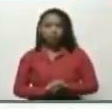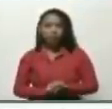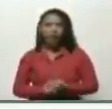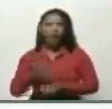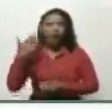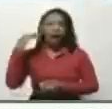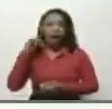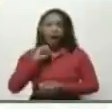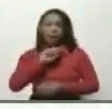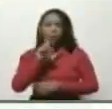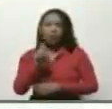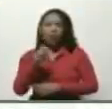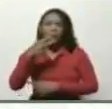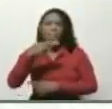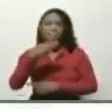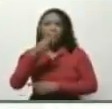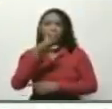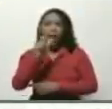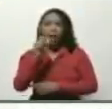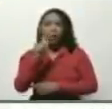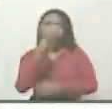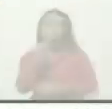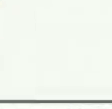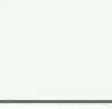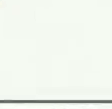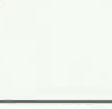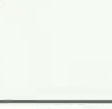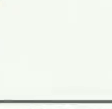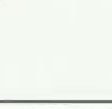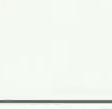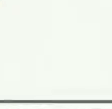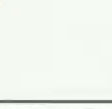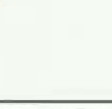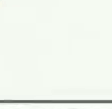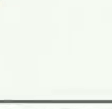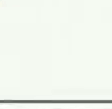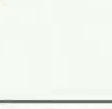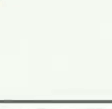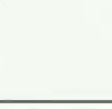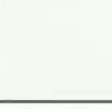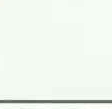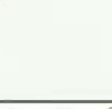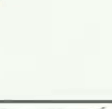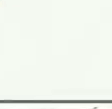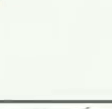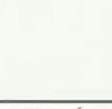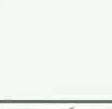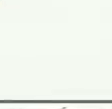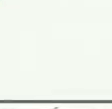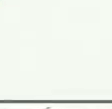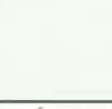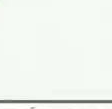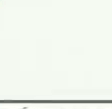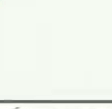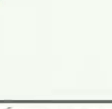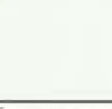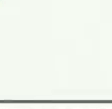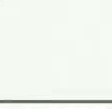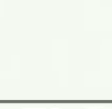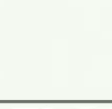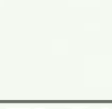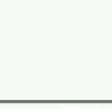preguntaron a Platón qué era el ser humano. Y Platón, pedante como era, dijo: el ser